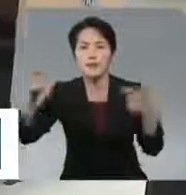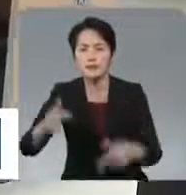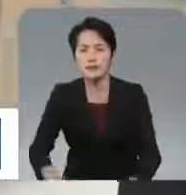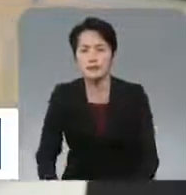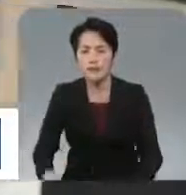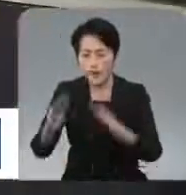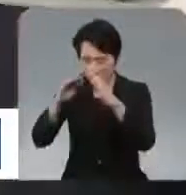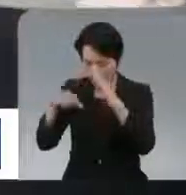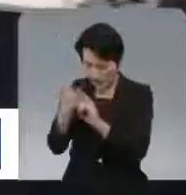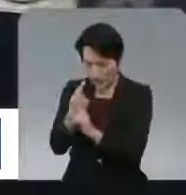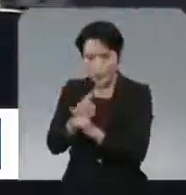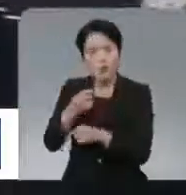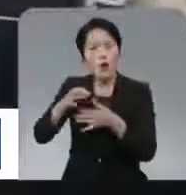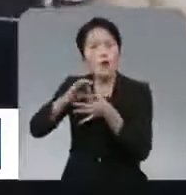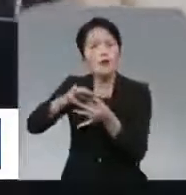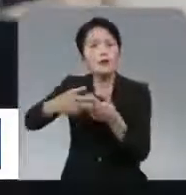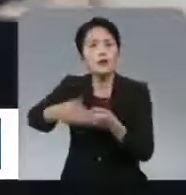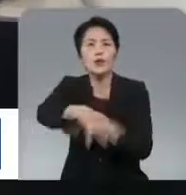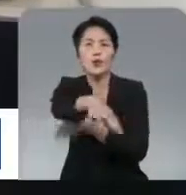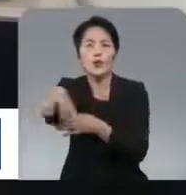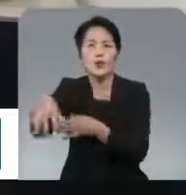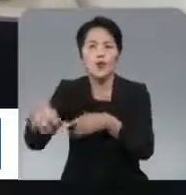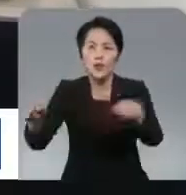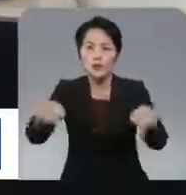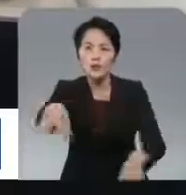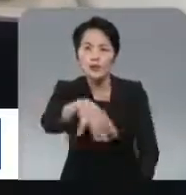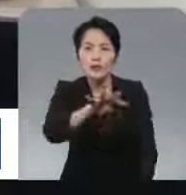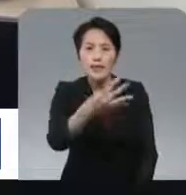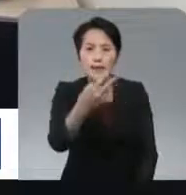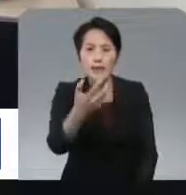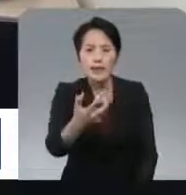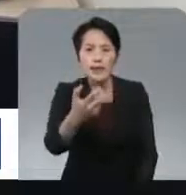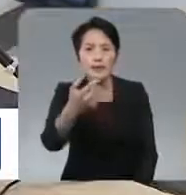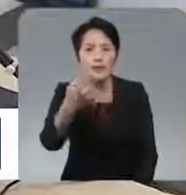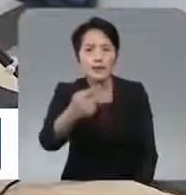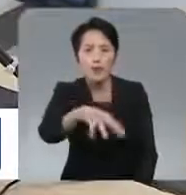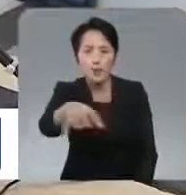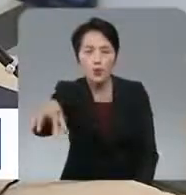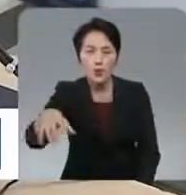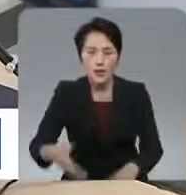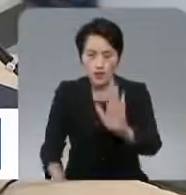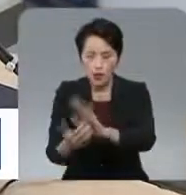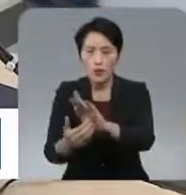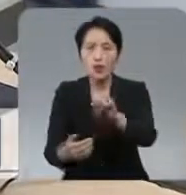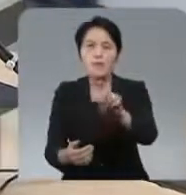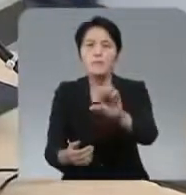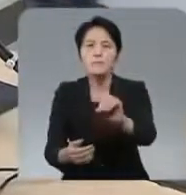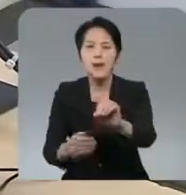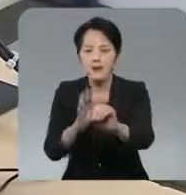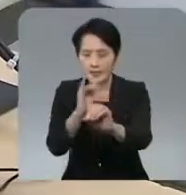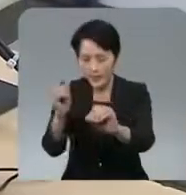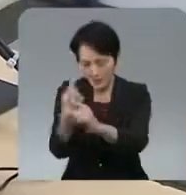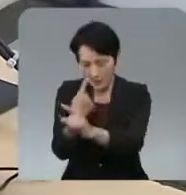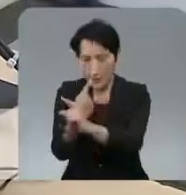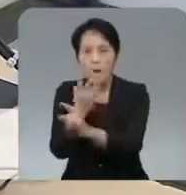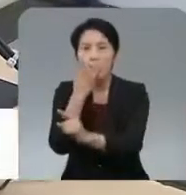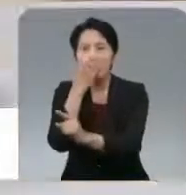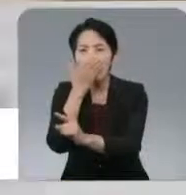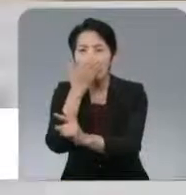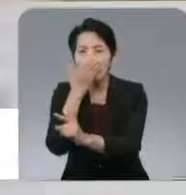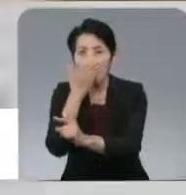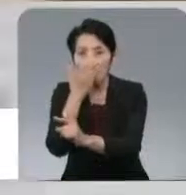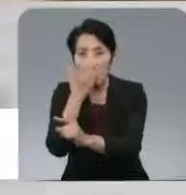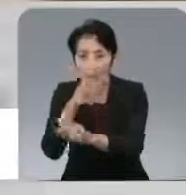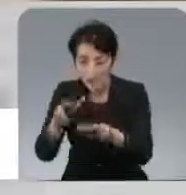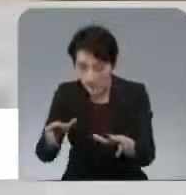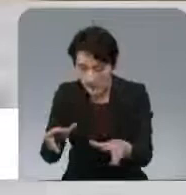mil 200 a finales de mes y quizá incluso antes podrían llegar a esa cifra afortunadamente el volumen de pacientes graves y de